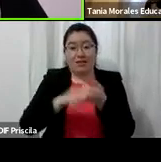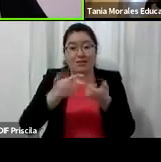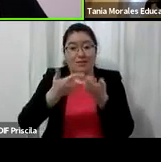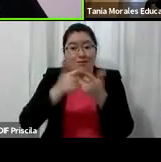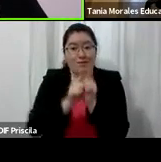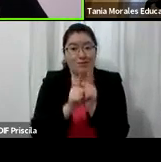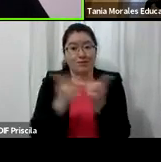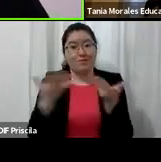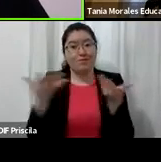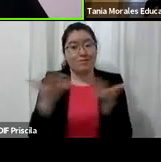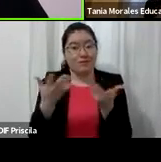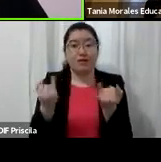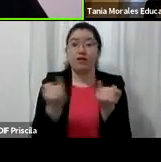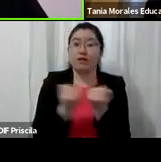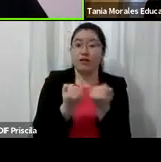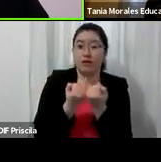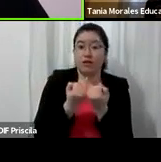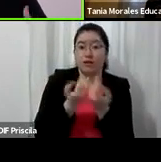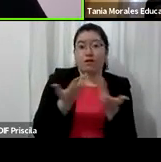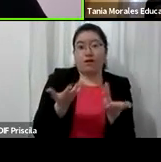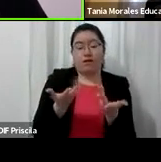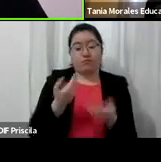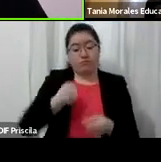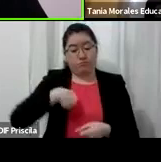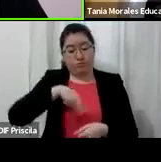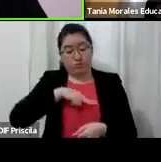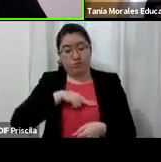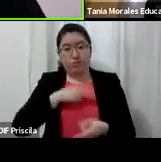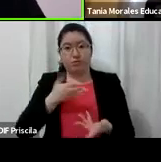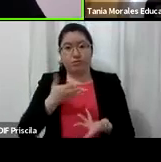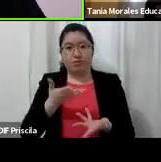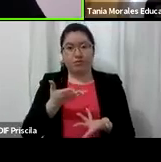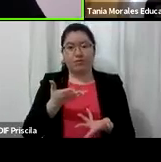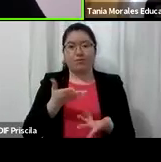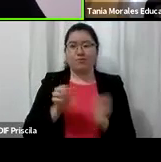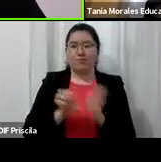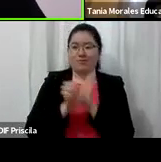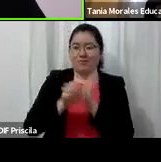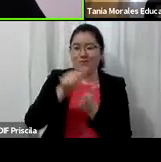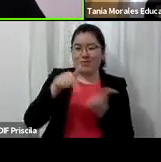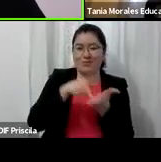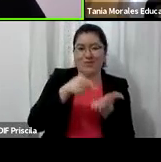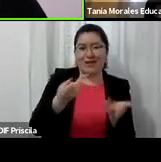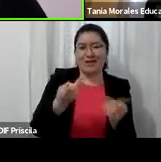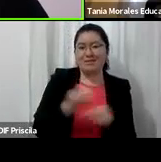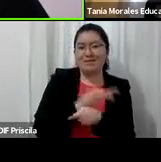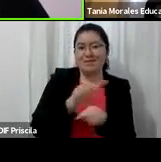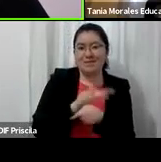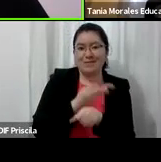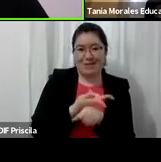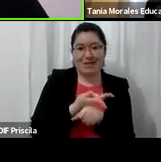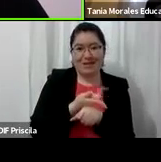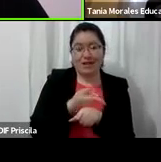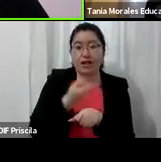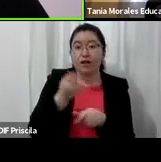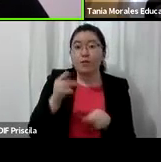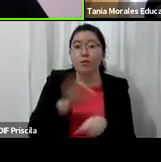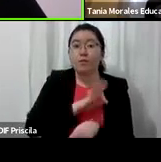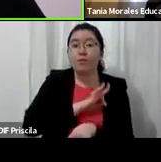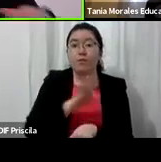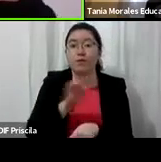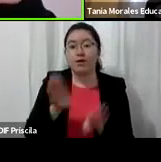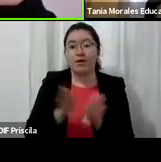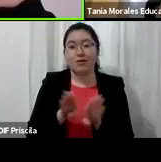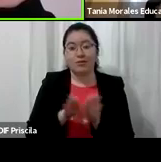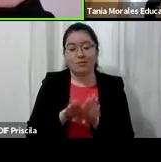Y también como que en muchos espacios sucede ya, también puede haberse una